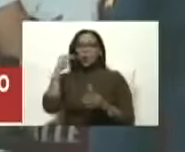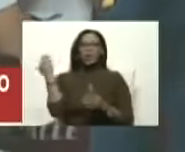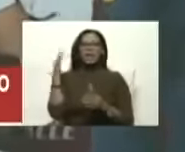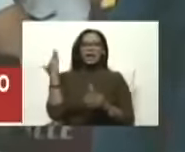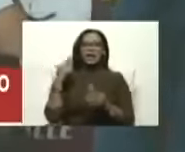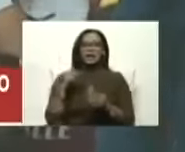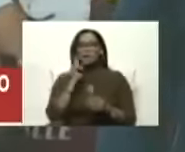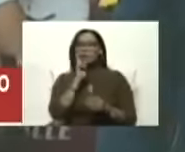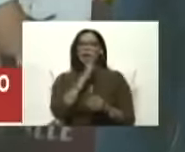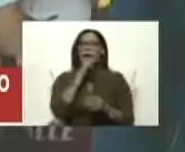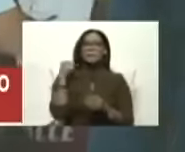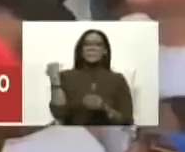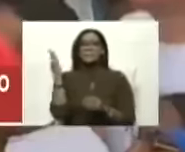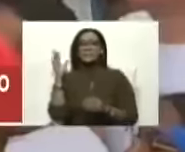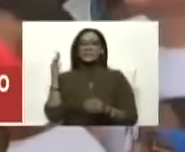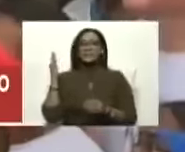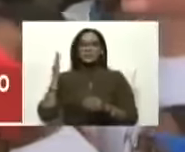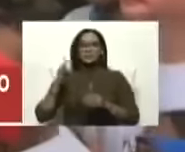los apellidos.